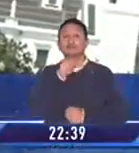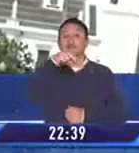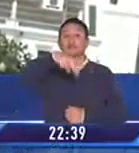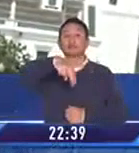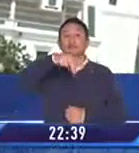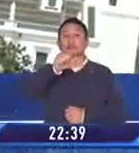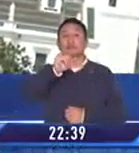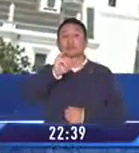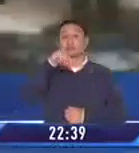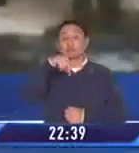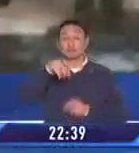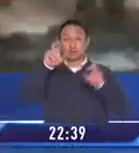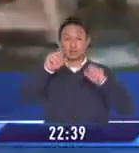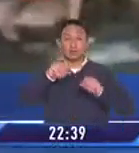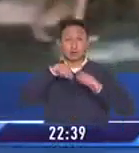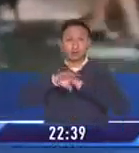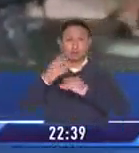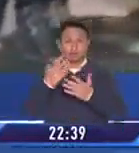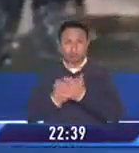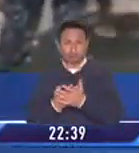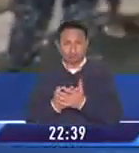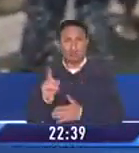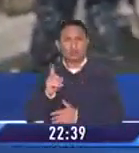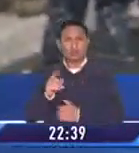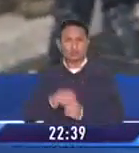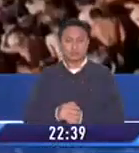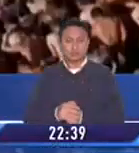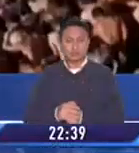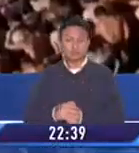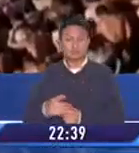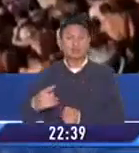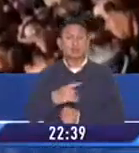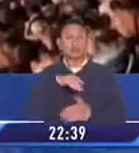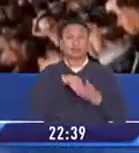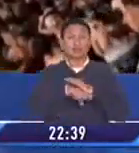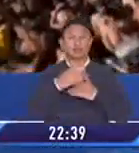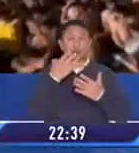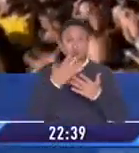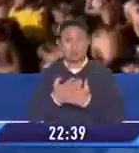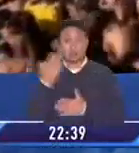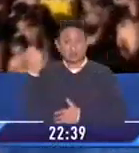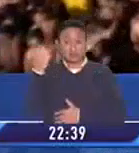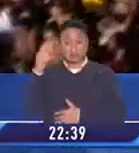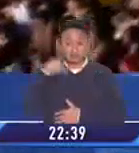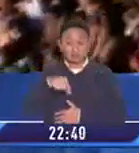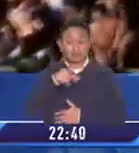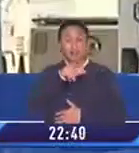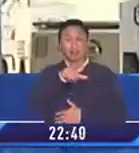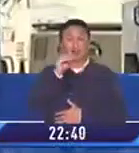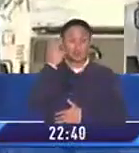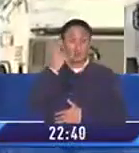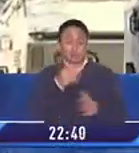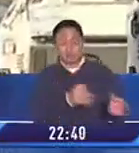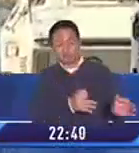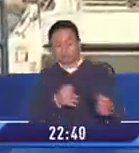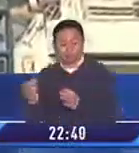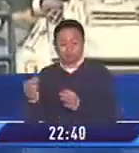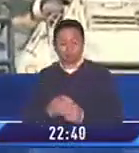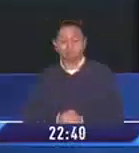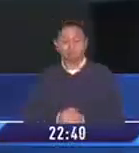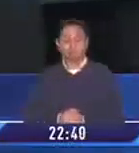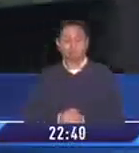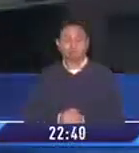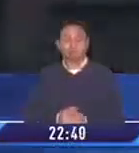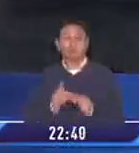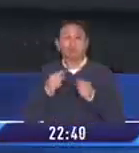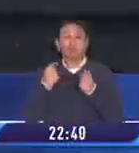no se abordó el tema penitenciario, aunque el estado de excepción en las cárceles se ha renovado por 30 días. Los gabinetes de seguridad